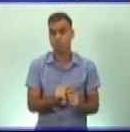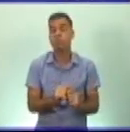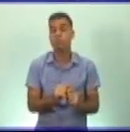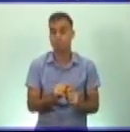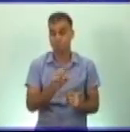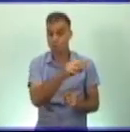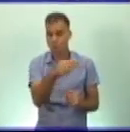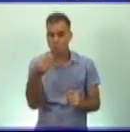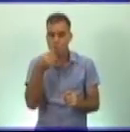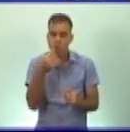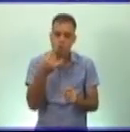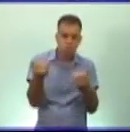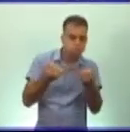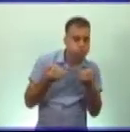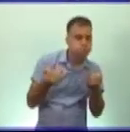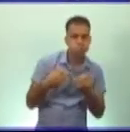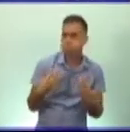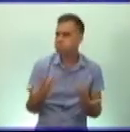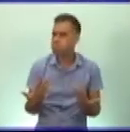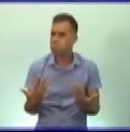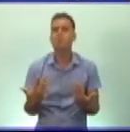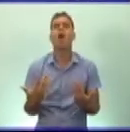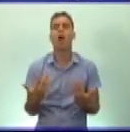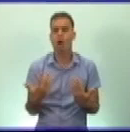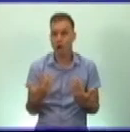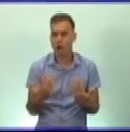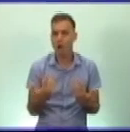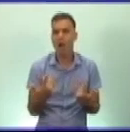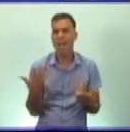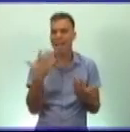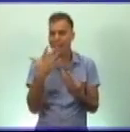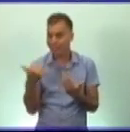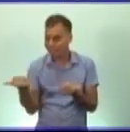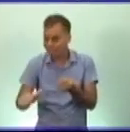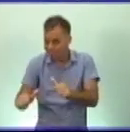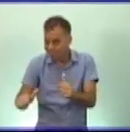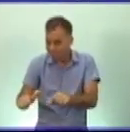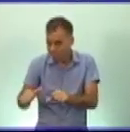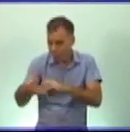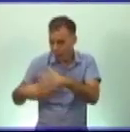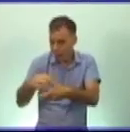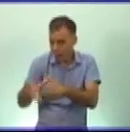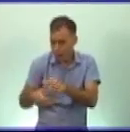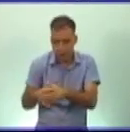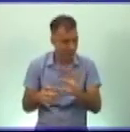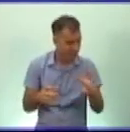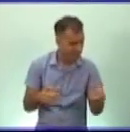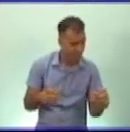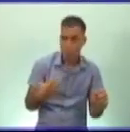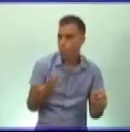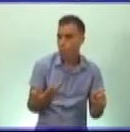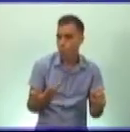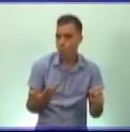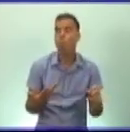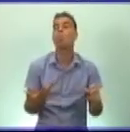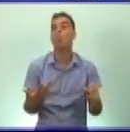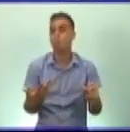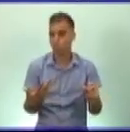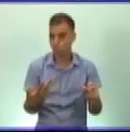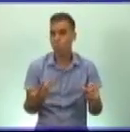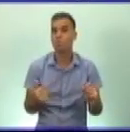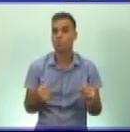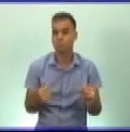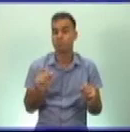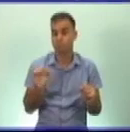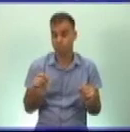diferentes informaciones. Por ejemplo, puedo saber cuáles son las sustancias reaccionantes, cuáles son las sustancias producto, que son las que tenemos después de que